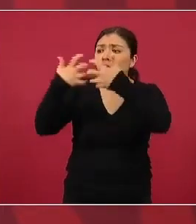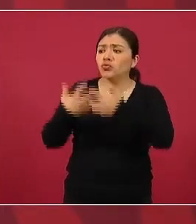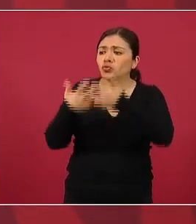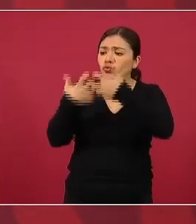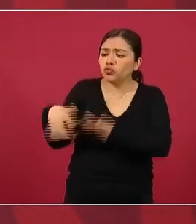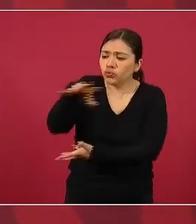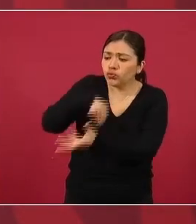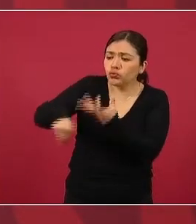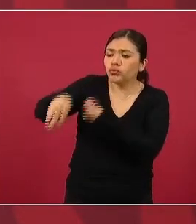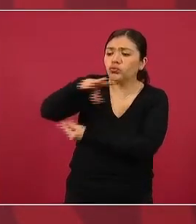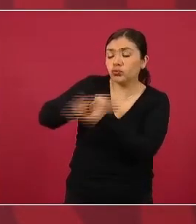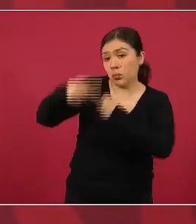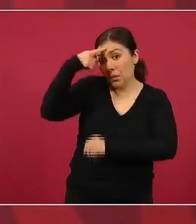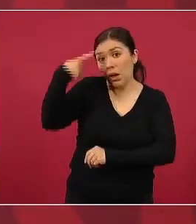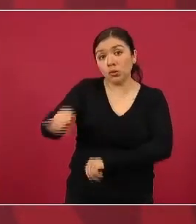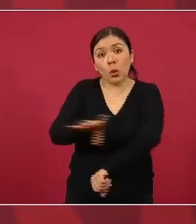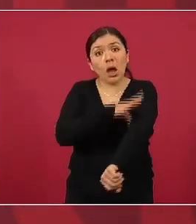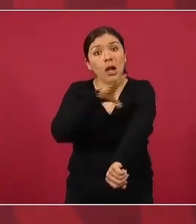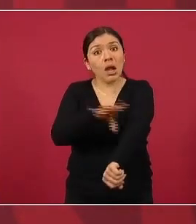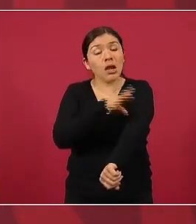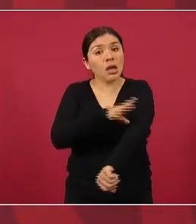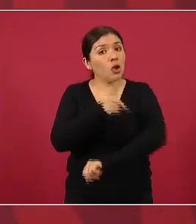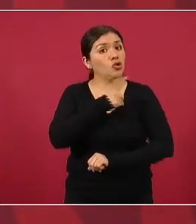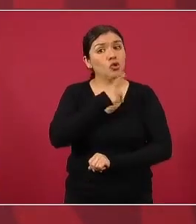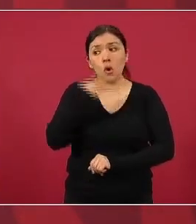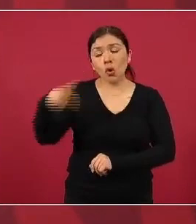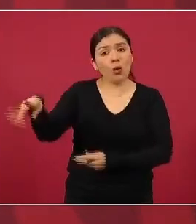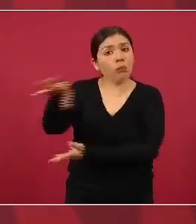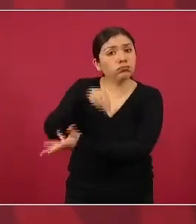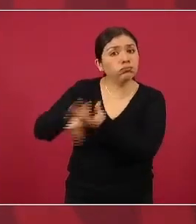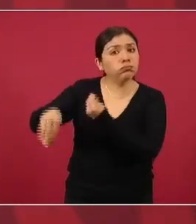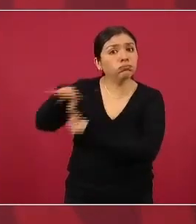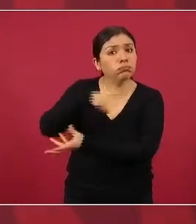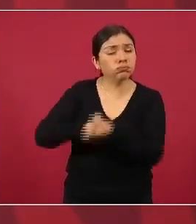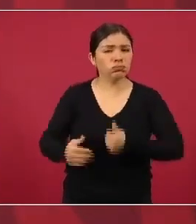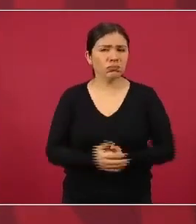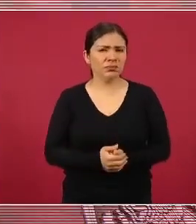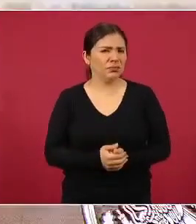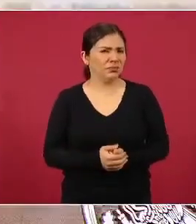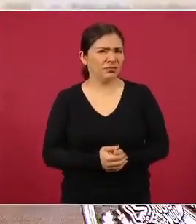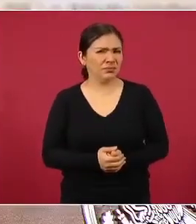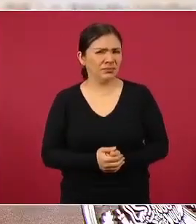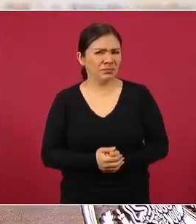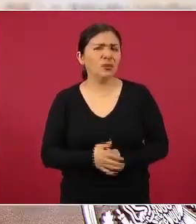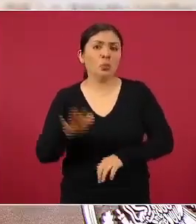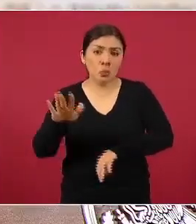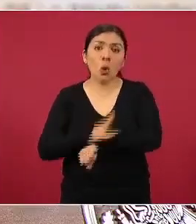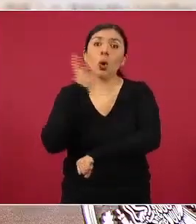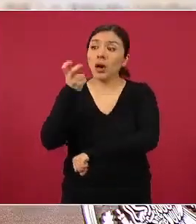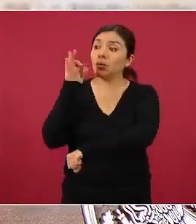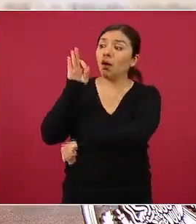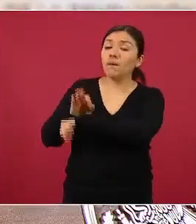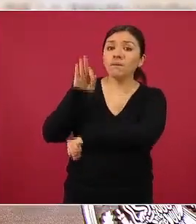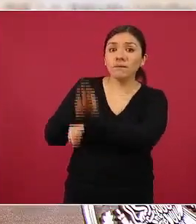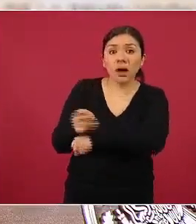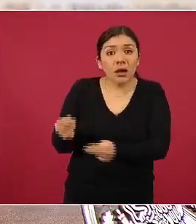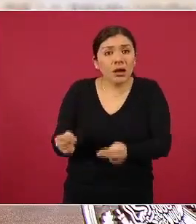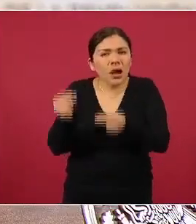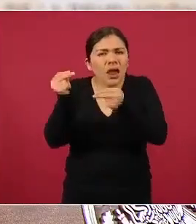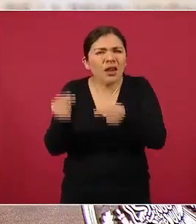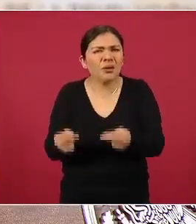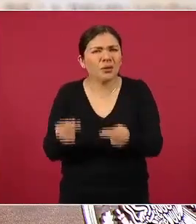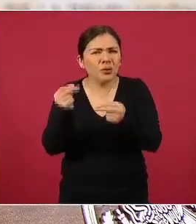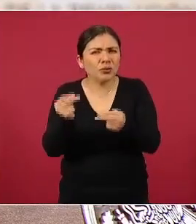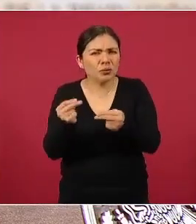que recibe un trato preferencial,